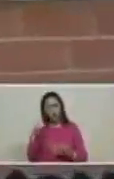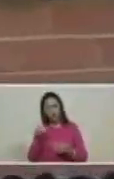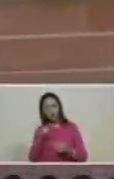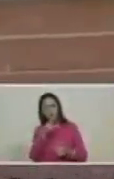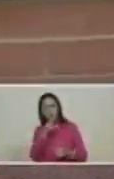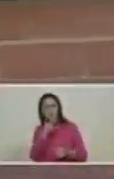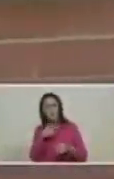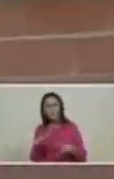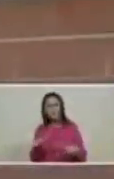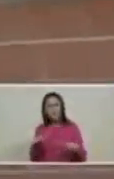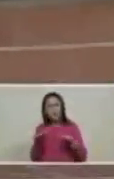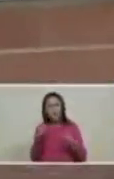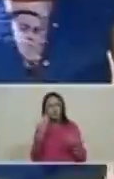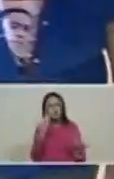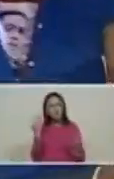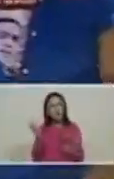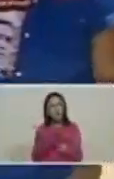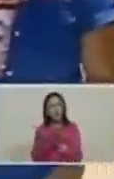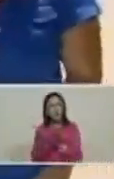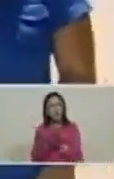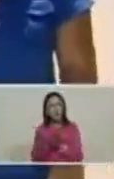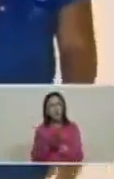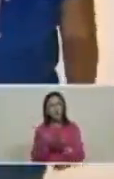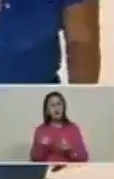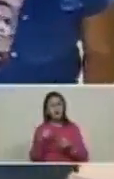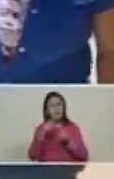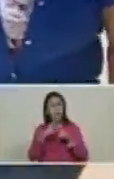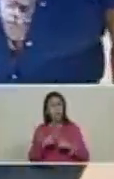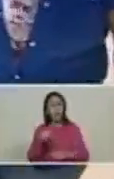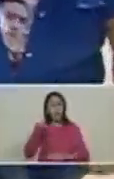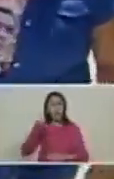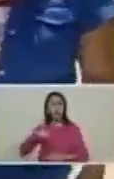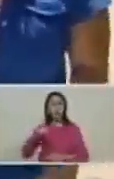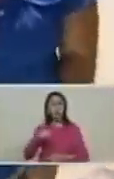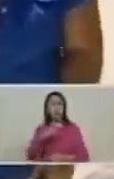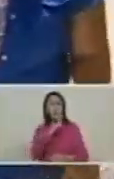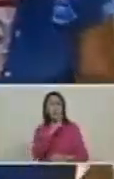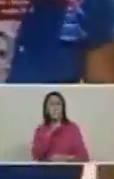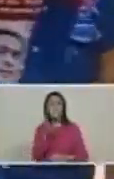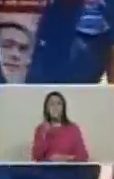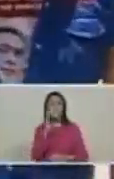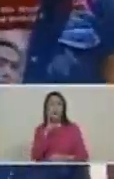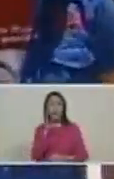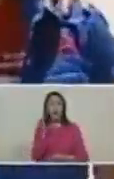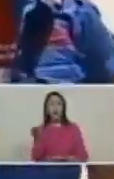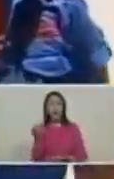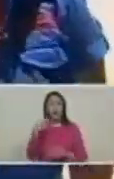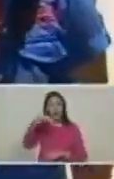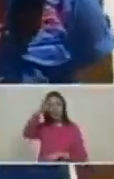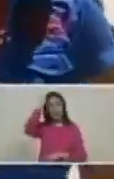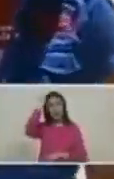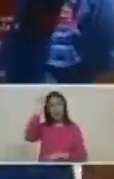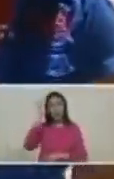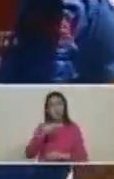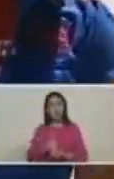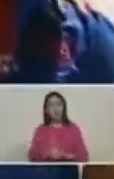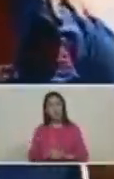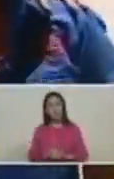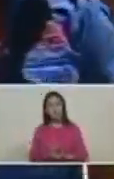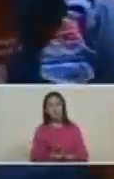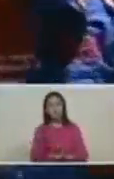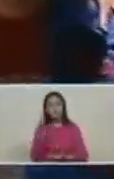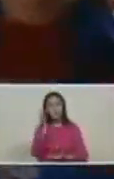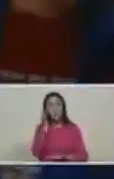instalaciones. También tenemos el honor, mi comandante, de contar acá con la madre de nuestro querido Robert Serra, nuestra querida